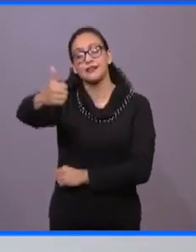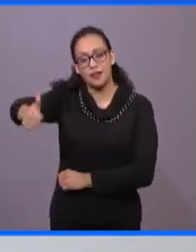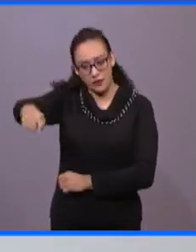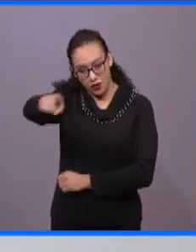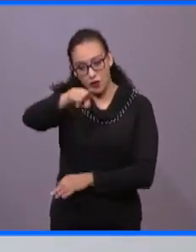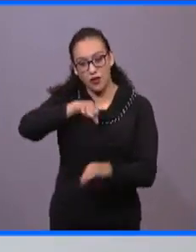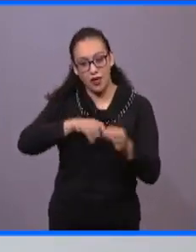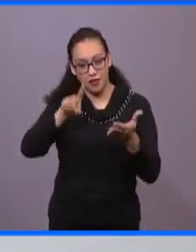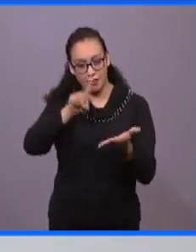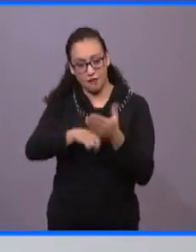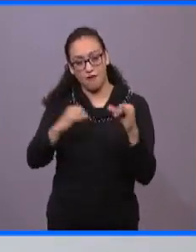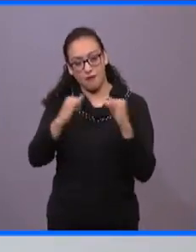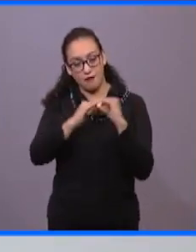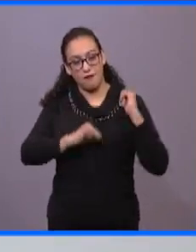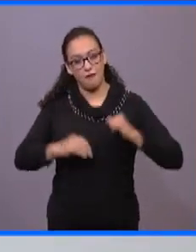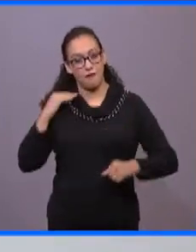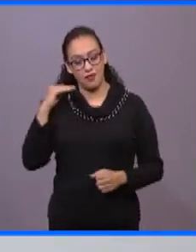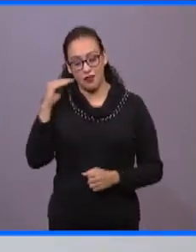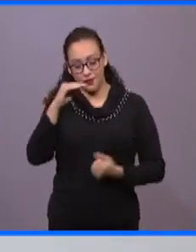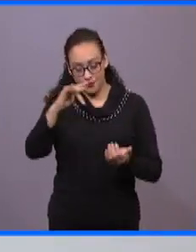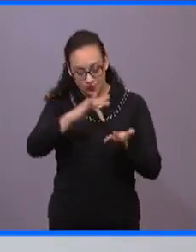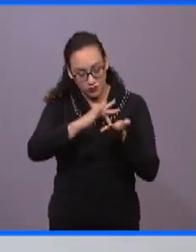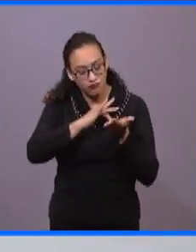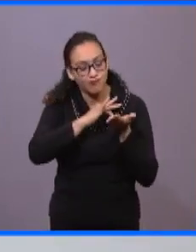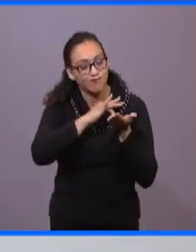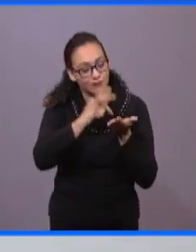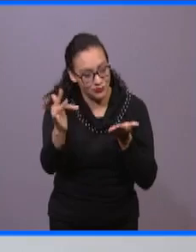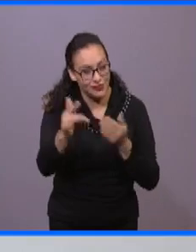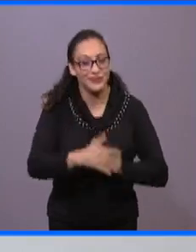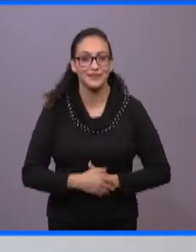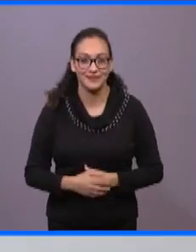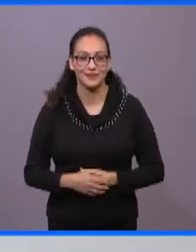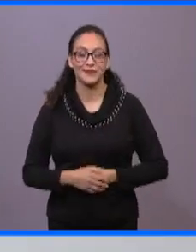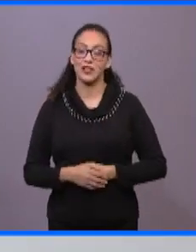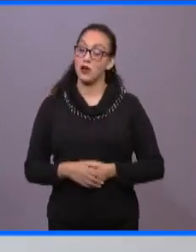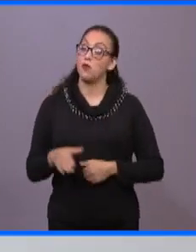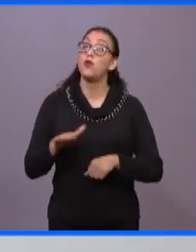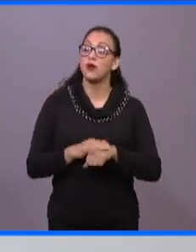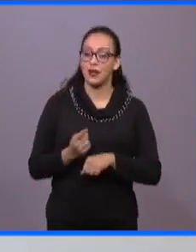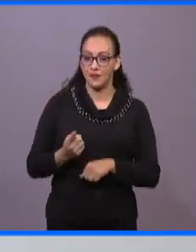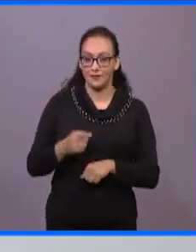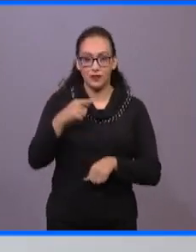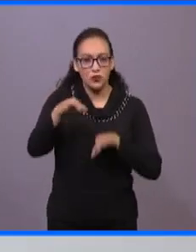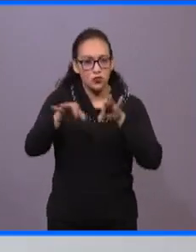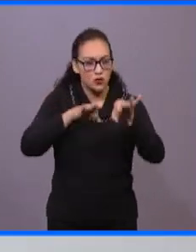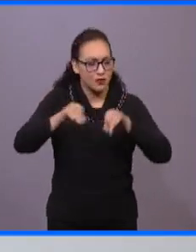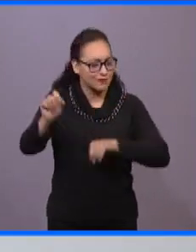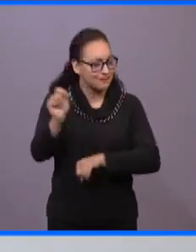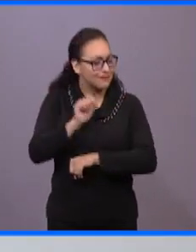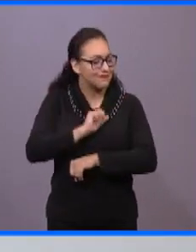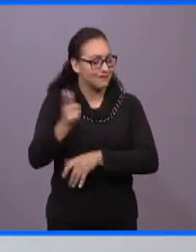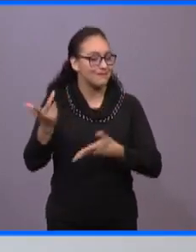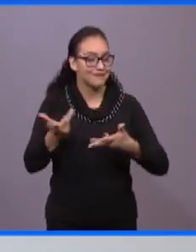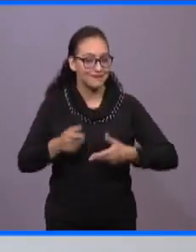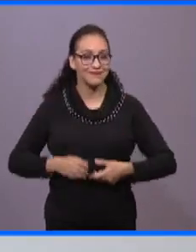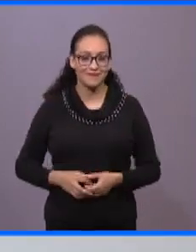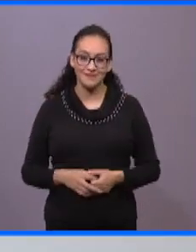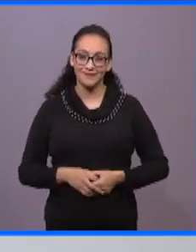que laboran en nuestra Defensoría el gran trabajo que han realizado.